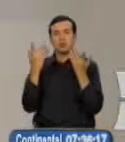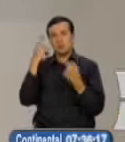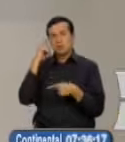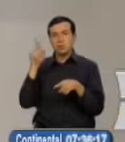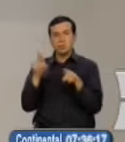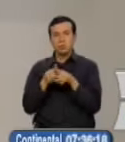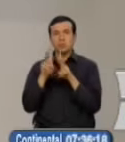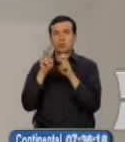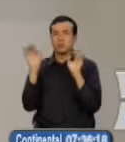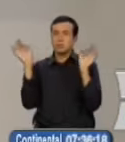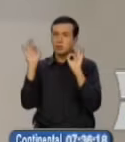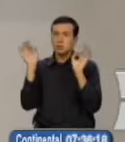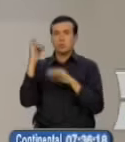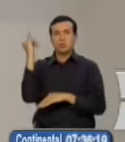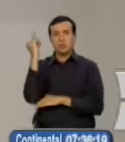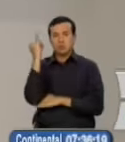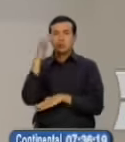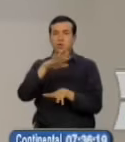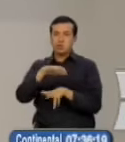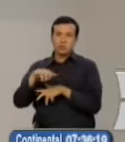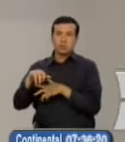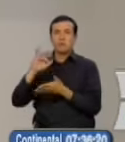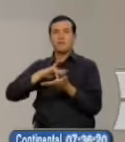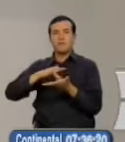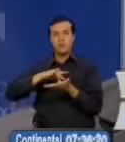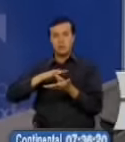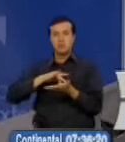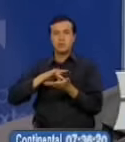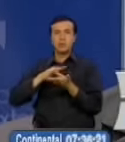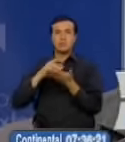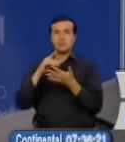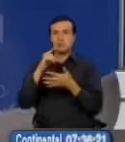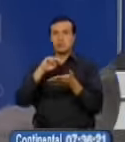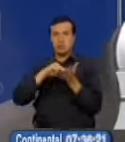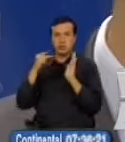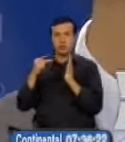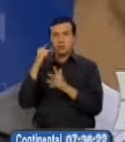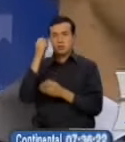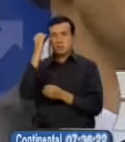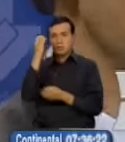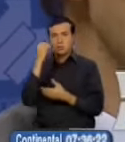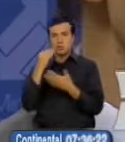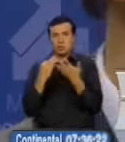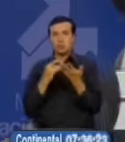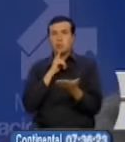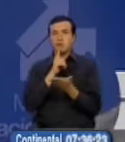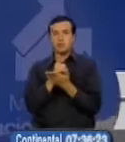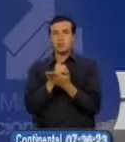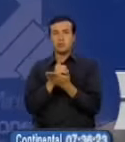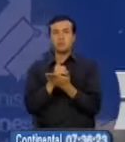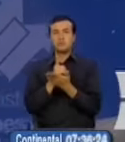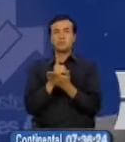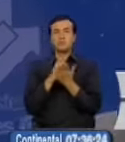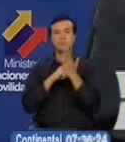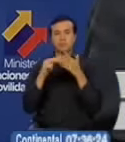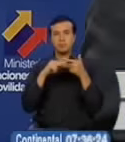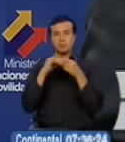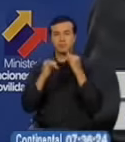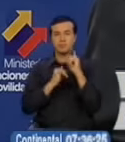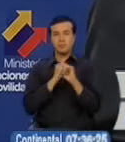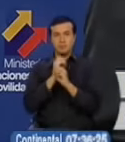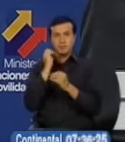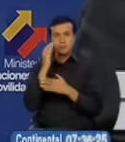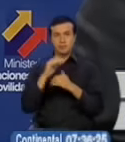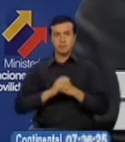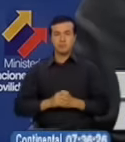acuerdos en el área de energía, industria, agricultura, farmacéutica, geología y tecnología de información, apuntó el canciller Guillaume Long. La